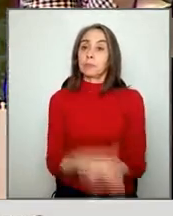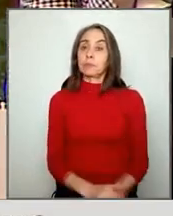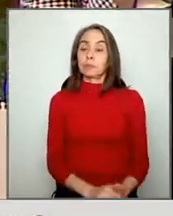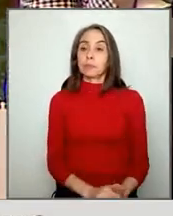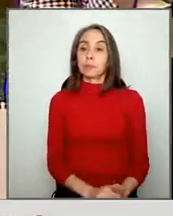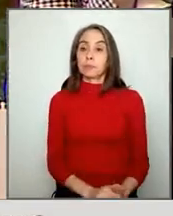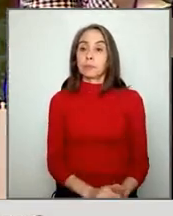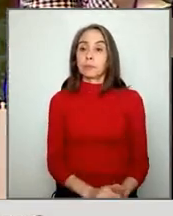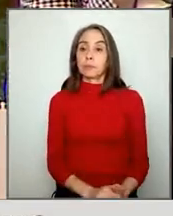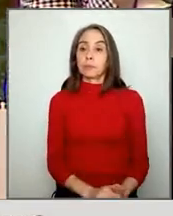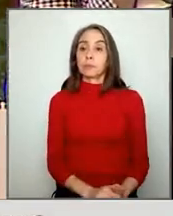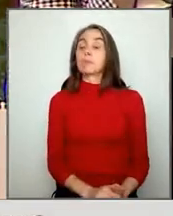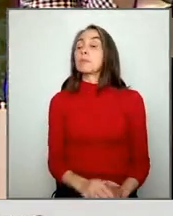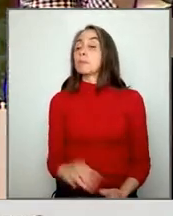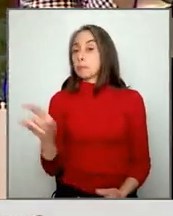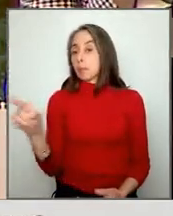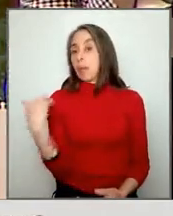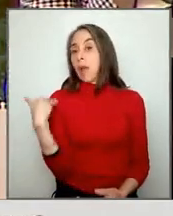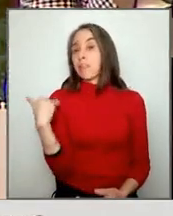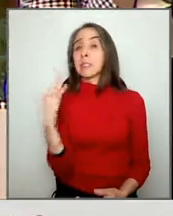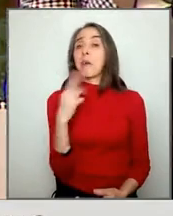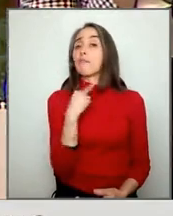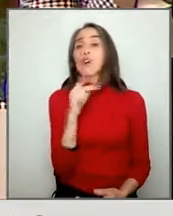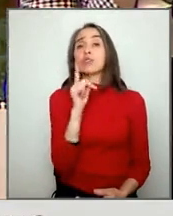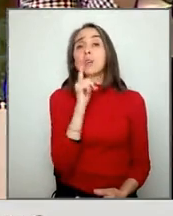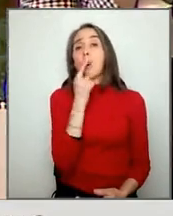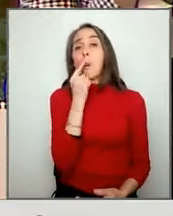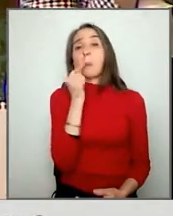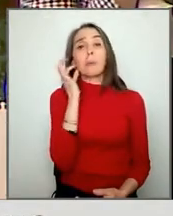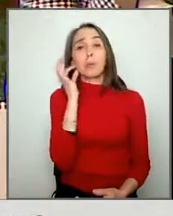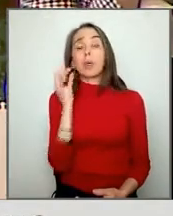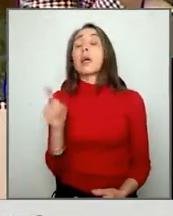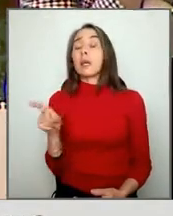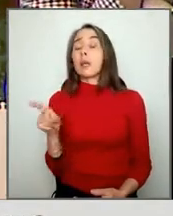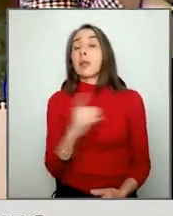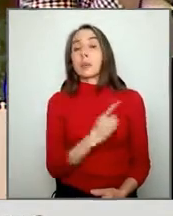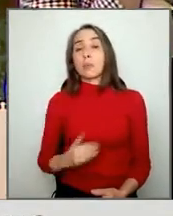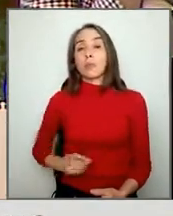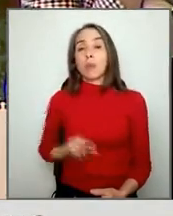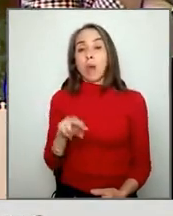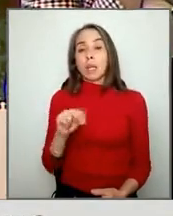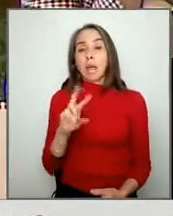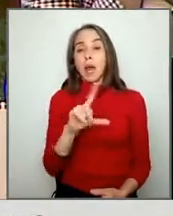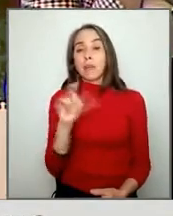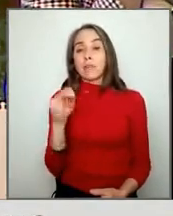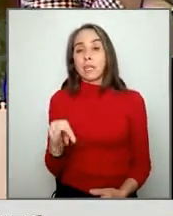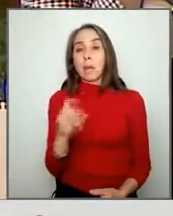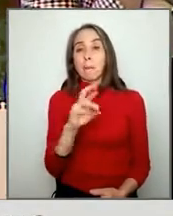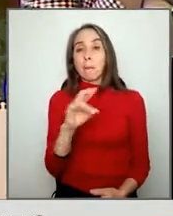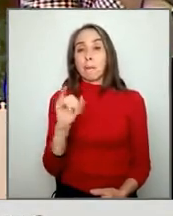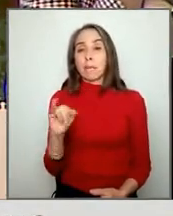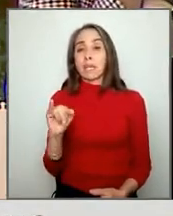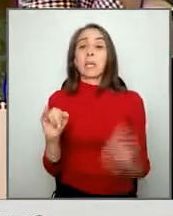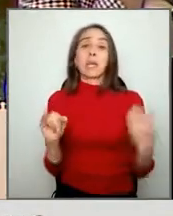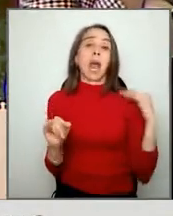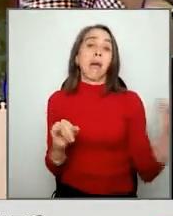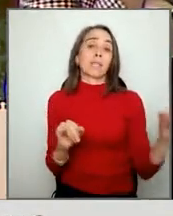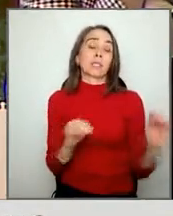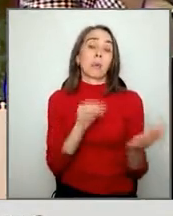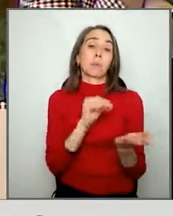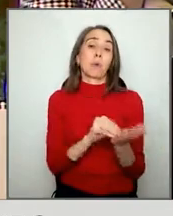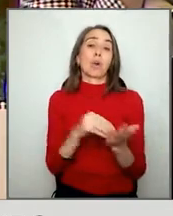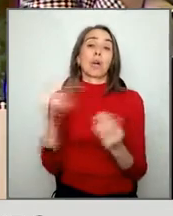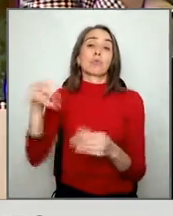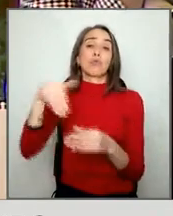lo incorporamos navellán y Pérez lo incorporamos en votación